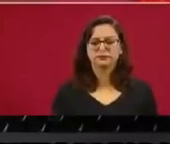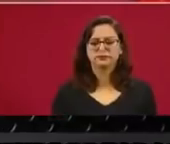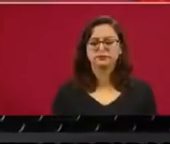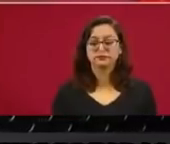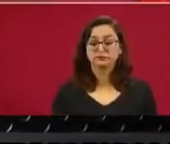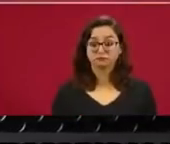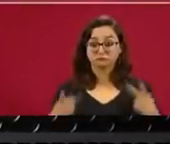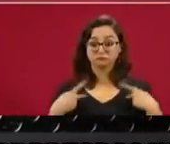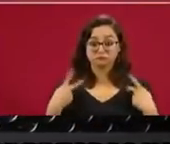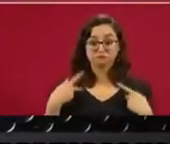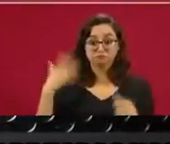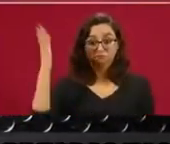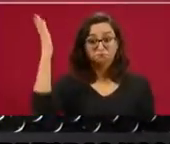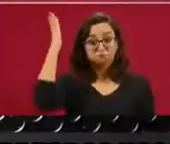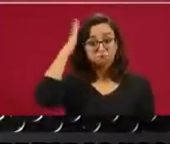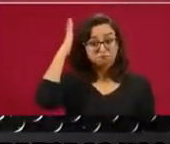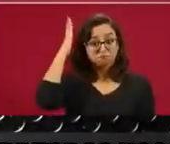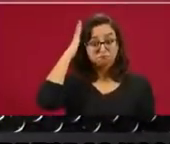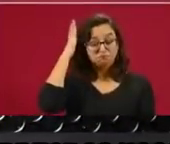potentados